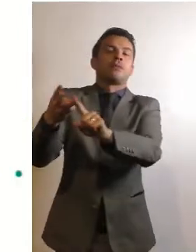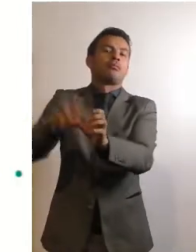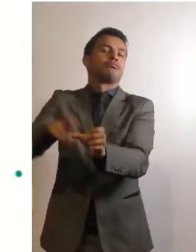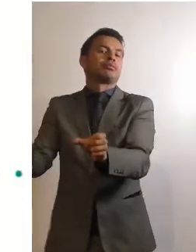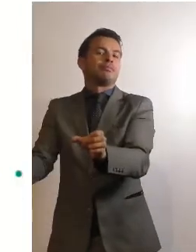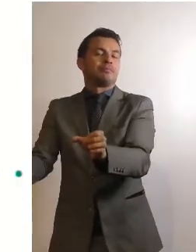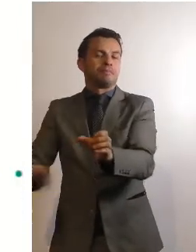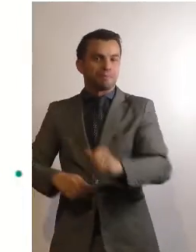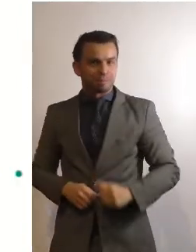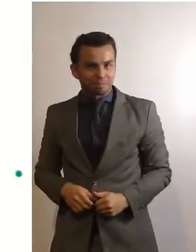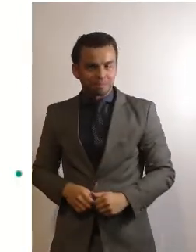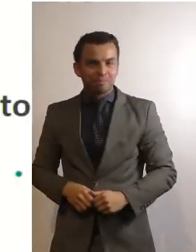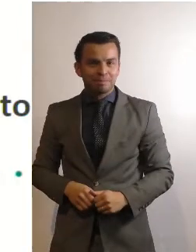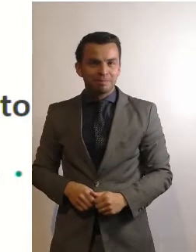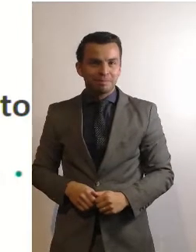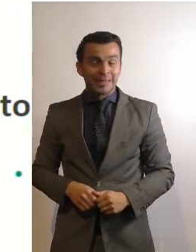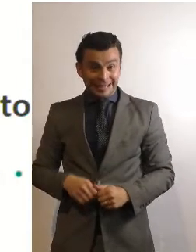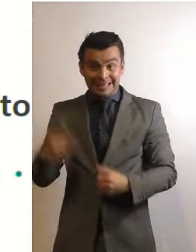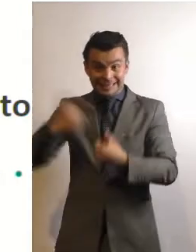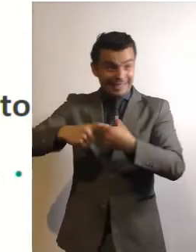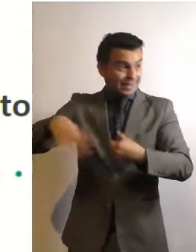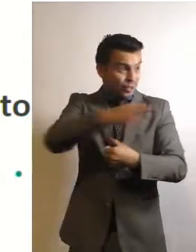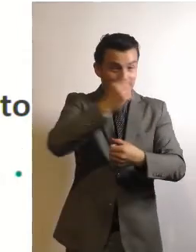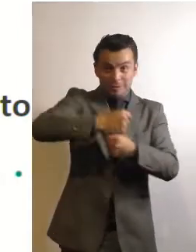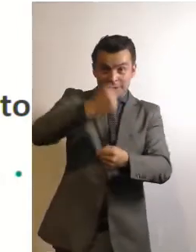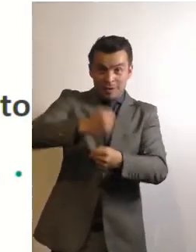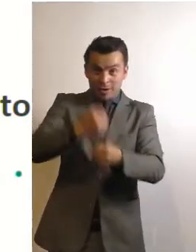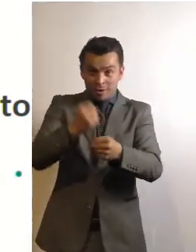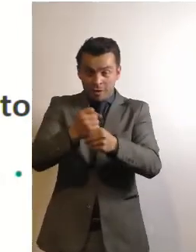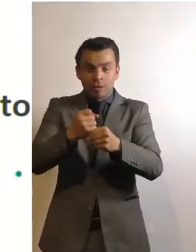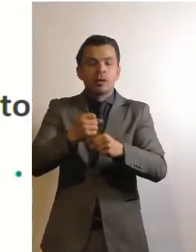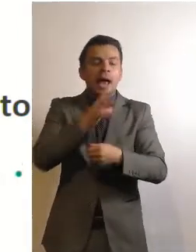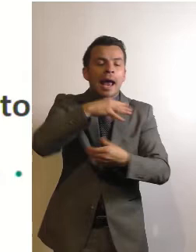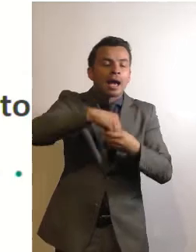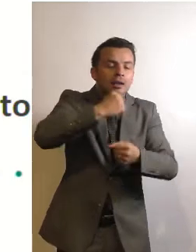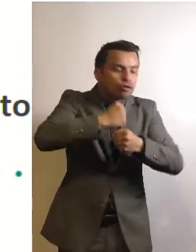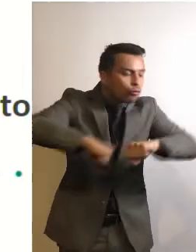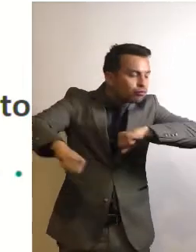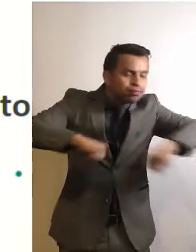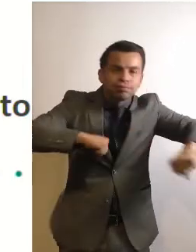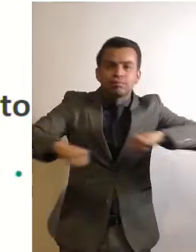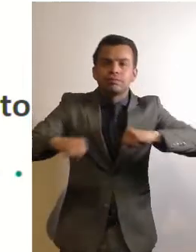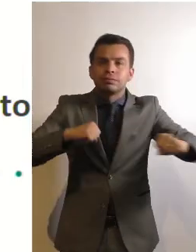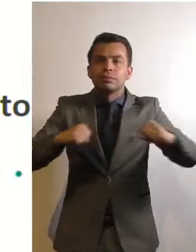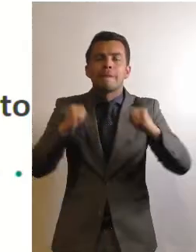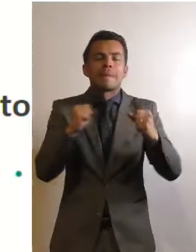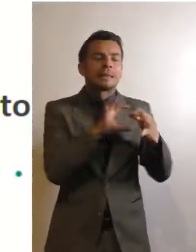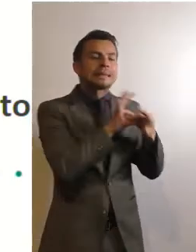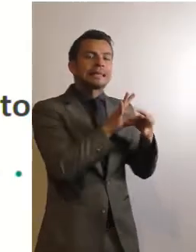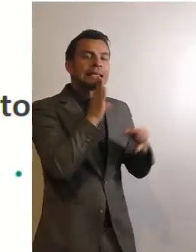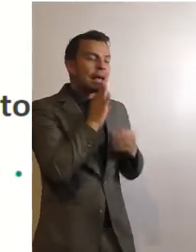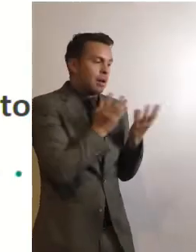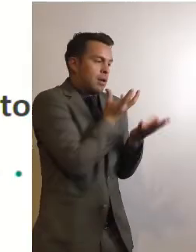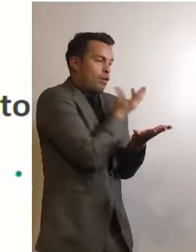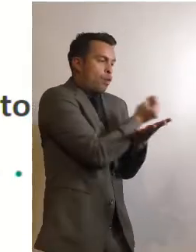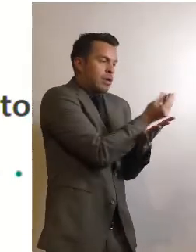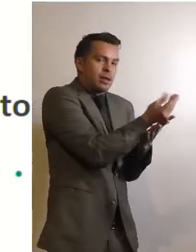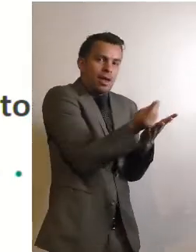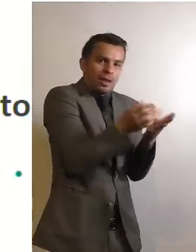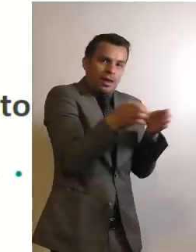Y esta gestión del talento humano se desarrolla en conjunto con las unidades académicas, las